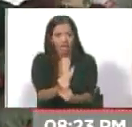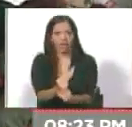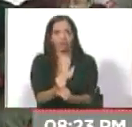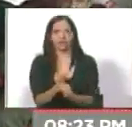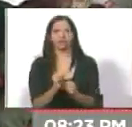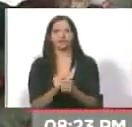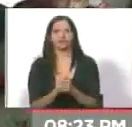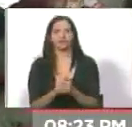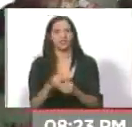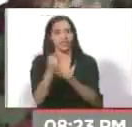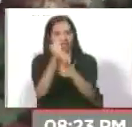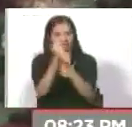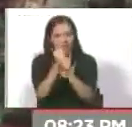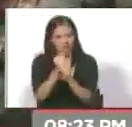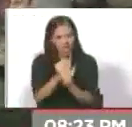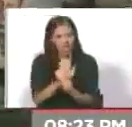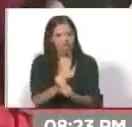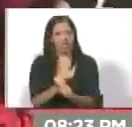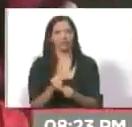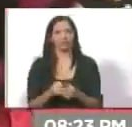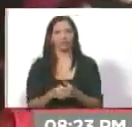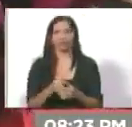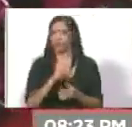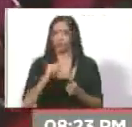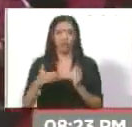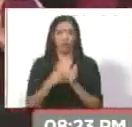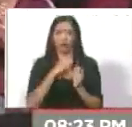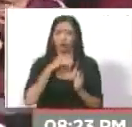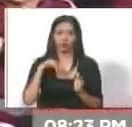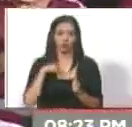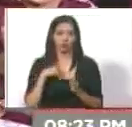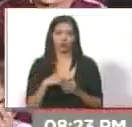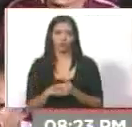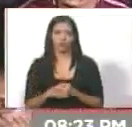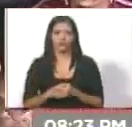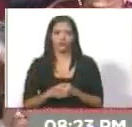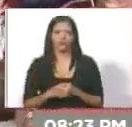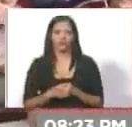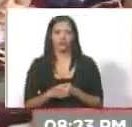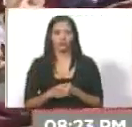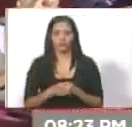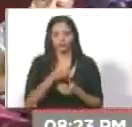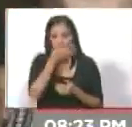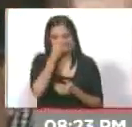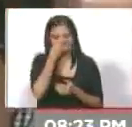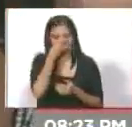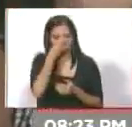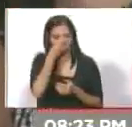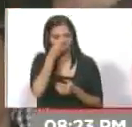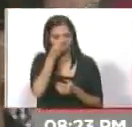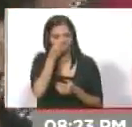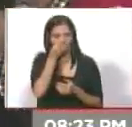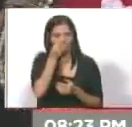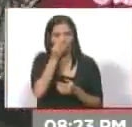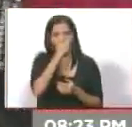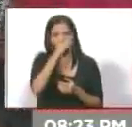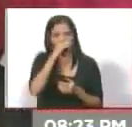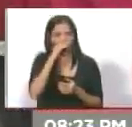Más temprano que tarde. No podrán con nosotros, de verdad no podrán. Entonces vamos a ver,